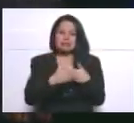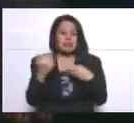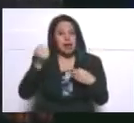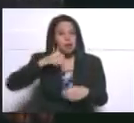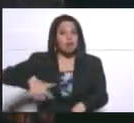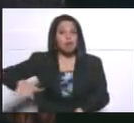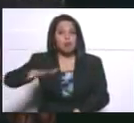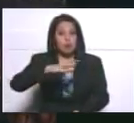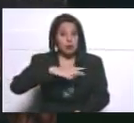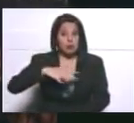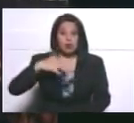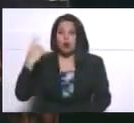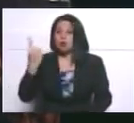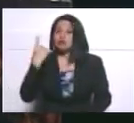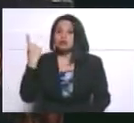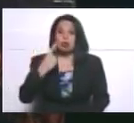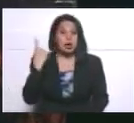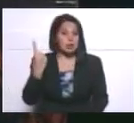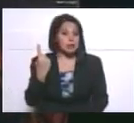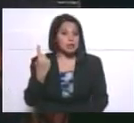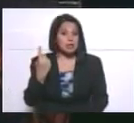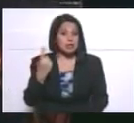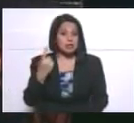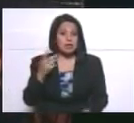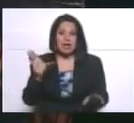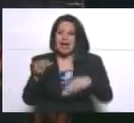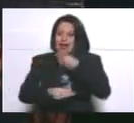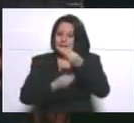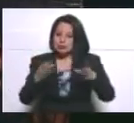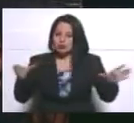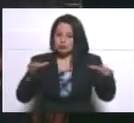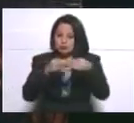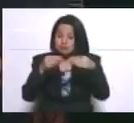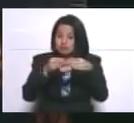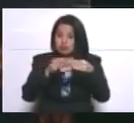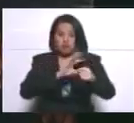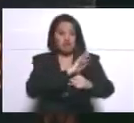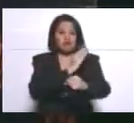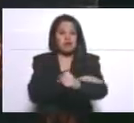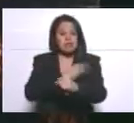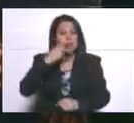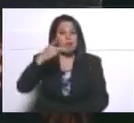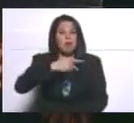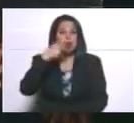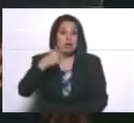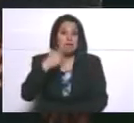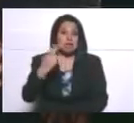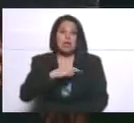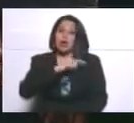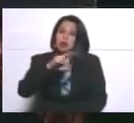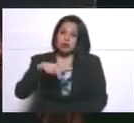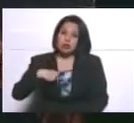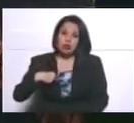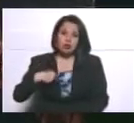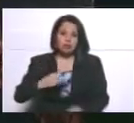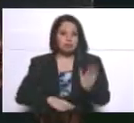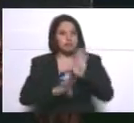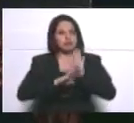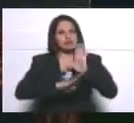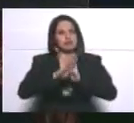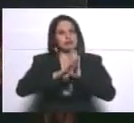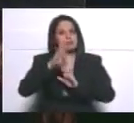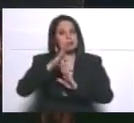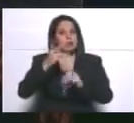Y solamente conformando y consolidando una gran fuerza política, nosotros vamos a poder desarrollar